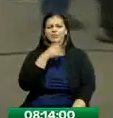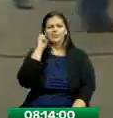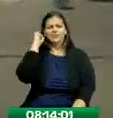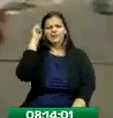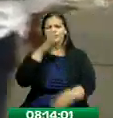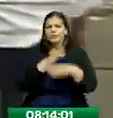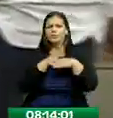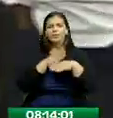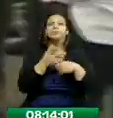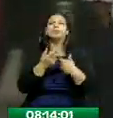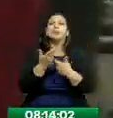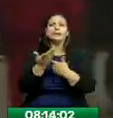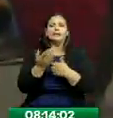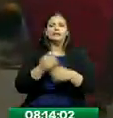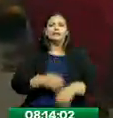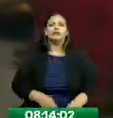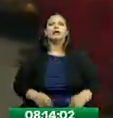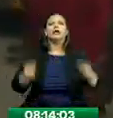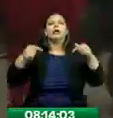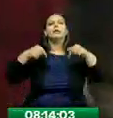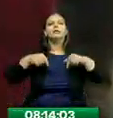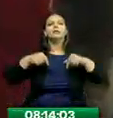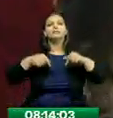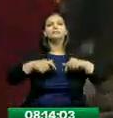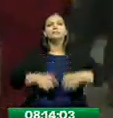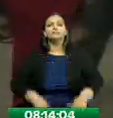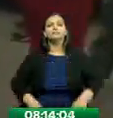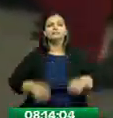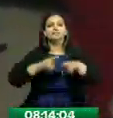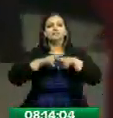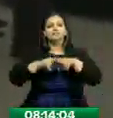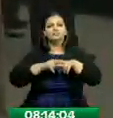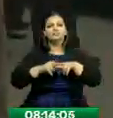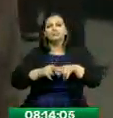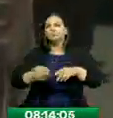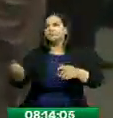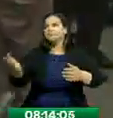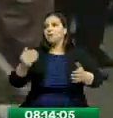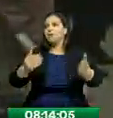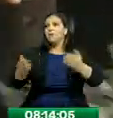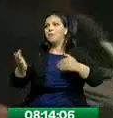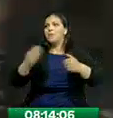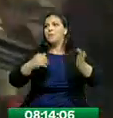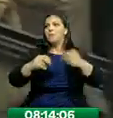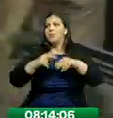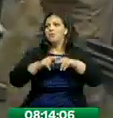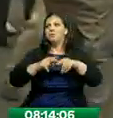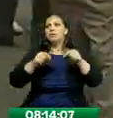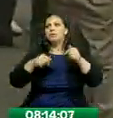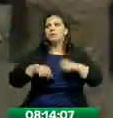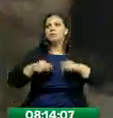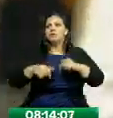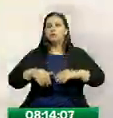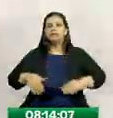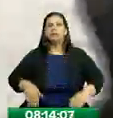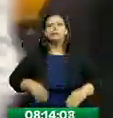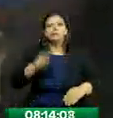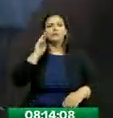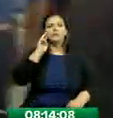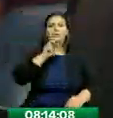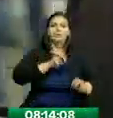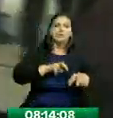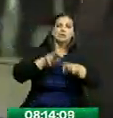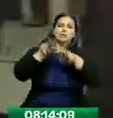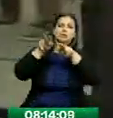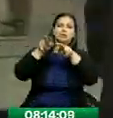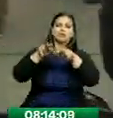se han concentrado a esa hora de la mañana. Están llegando más. Esto es el lado de la calle Piemontúfar. Le mostramos cómo está la situación del lado de la